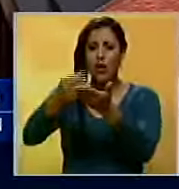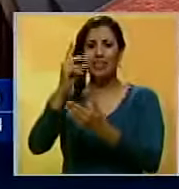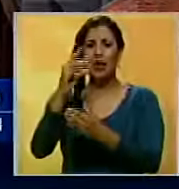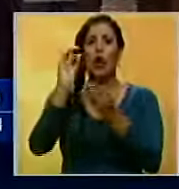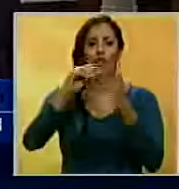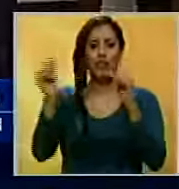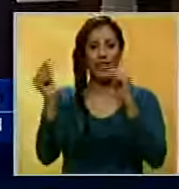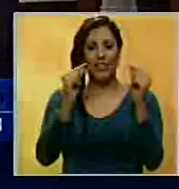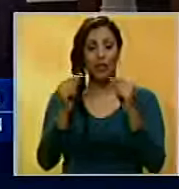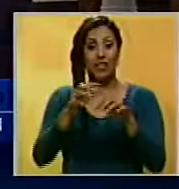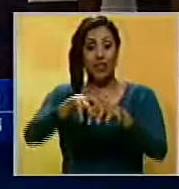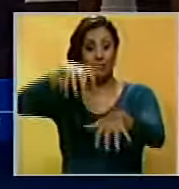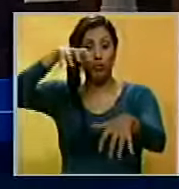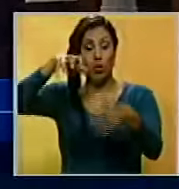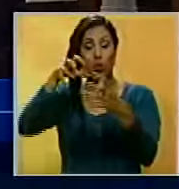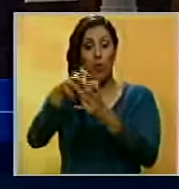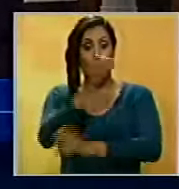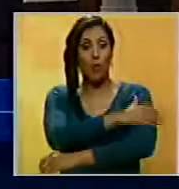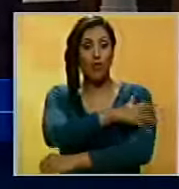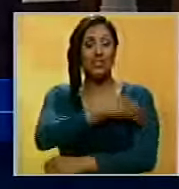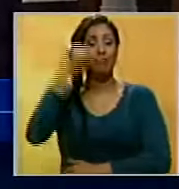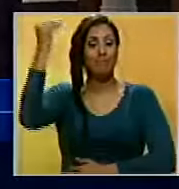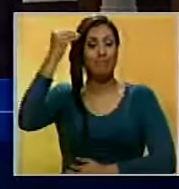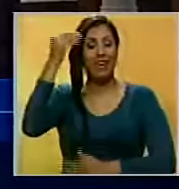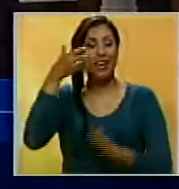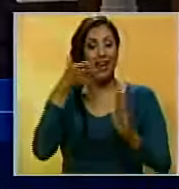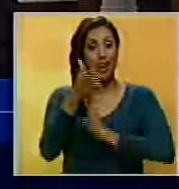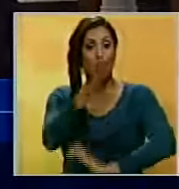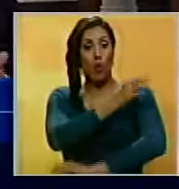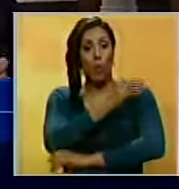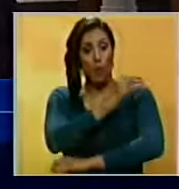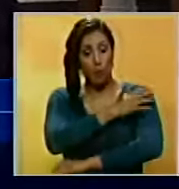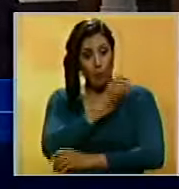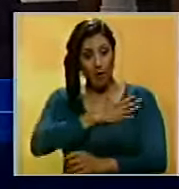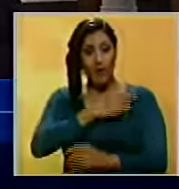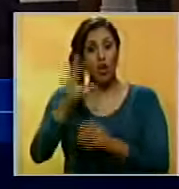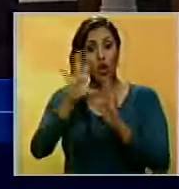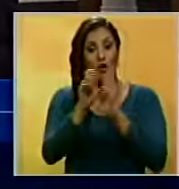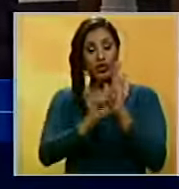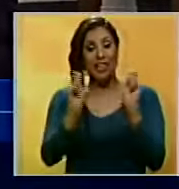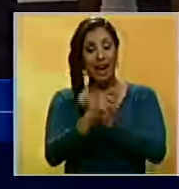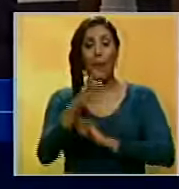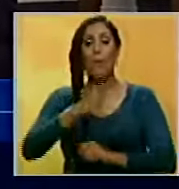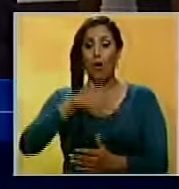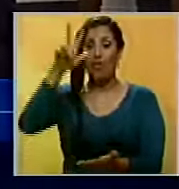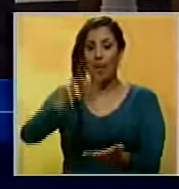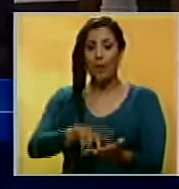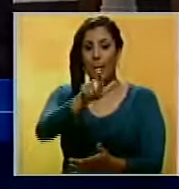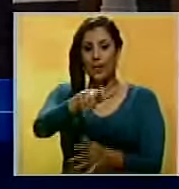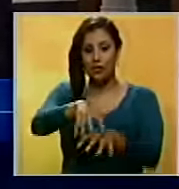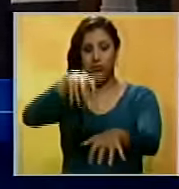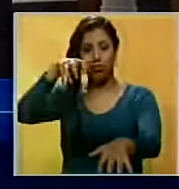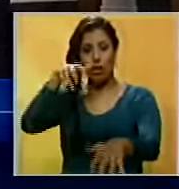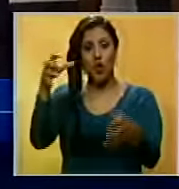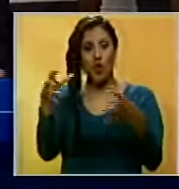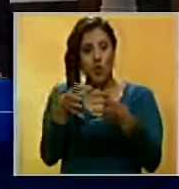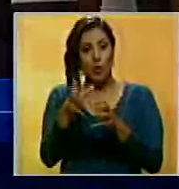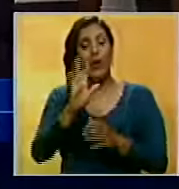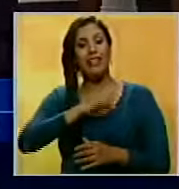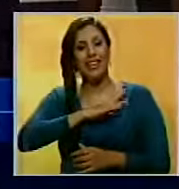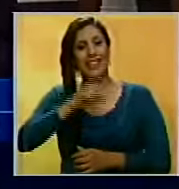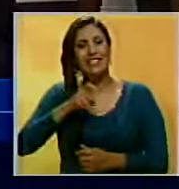discusión la mayoría opositora considera que la enmienda constitucional es la vía más expedita ya que puede ser aprobada por mayoría simple de la cámara y